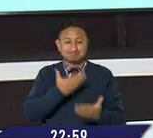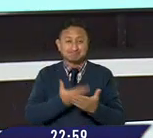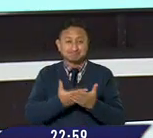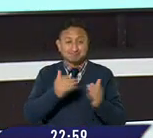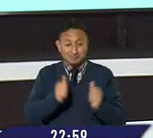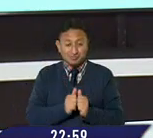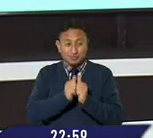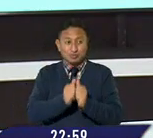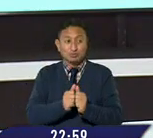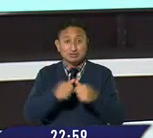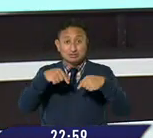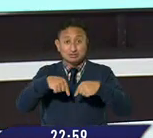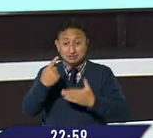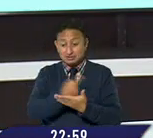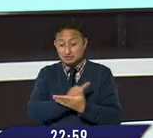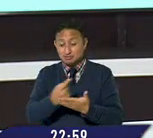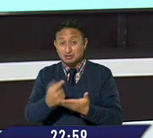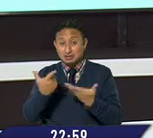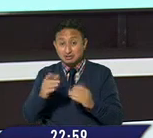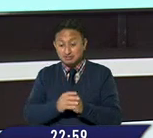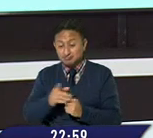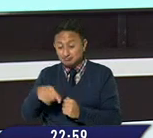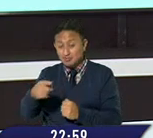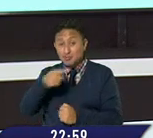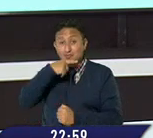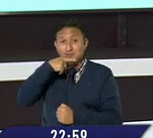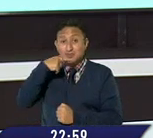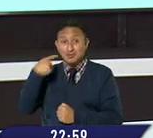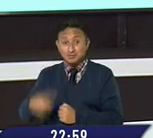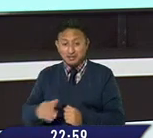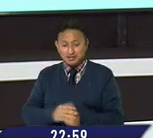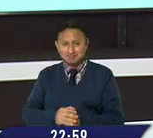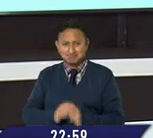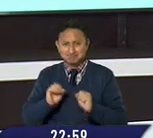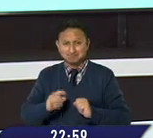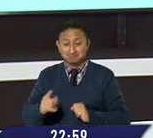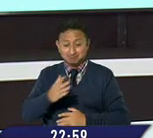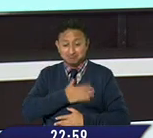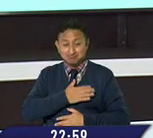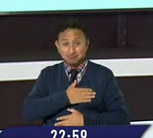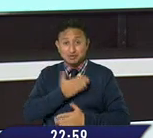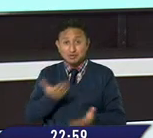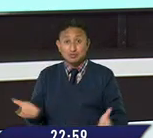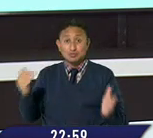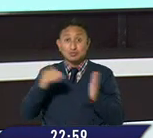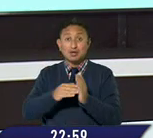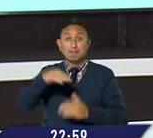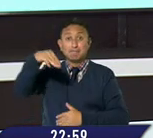acompañarnos, finalizando esta semana y a puertas del feriado. Conmigo nos reencontramos el día